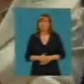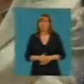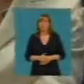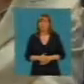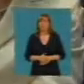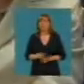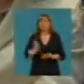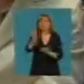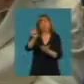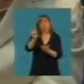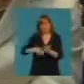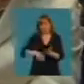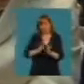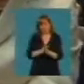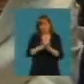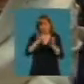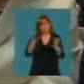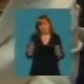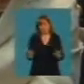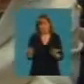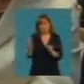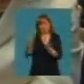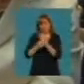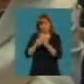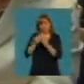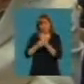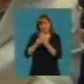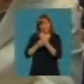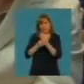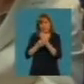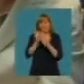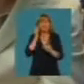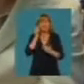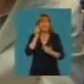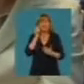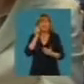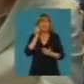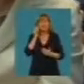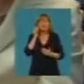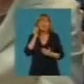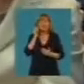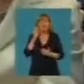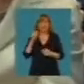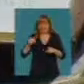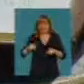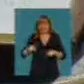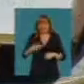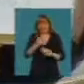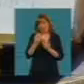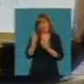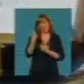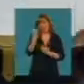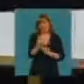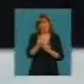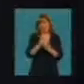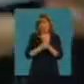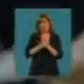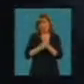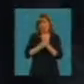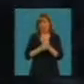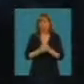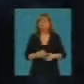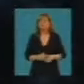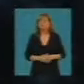Firmará el acta correspondiente a continuación la actual Ministra de Industria de la Nación, licenciada Débora